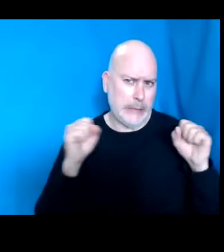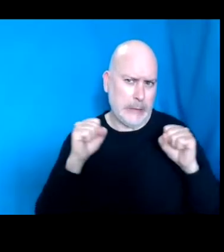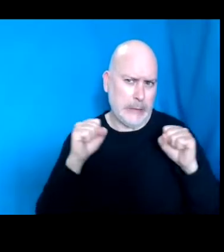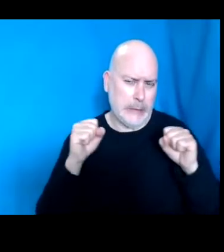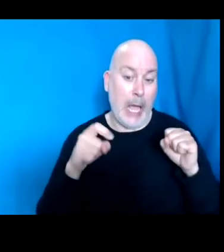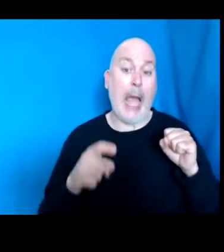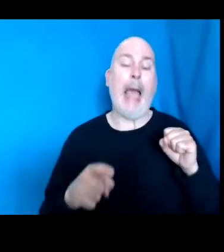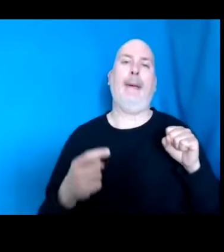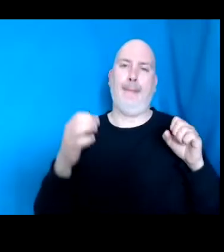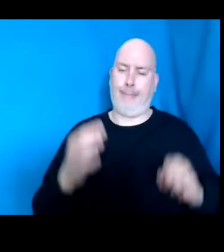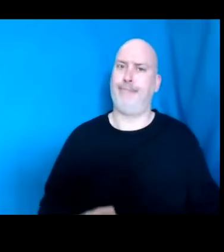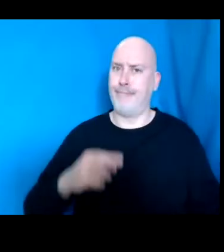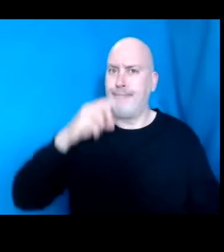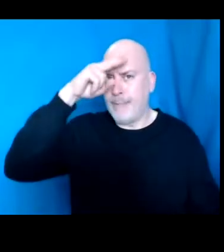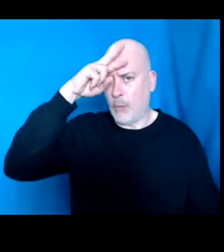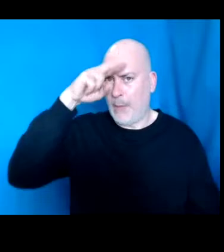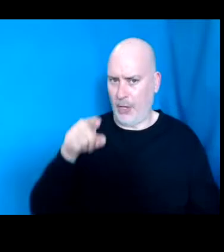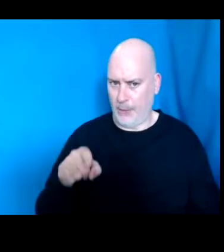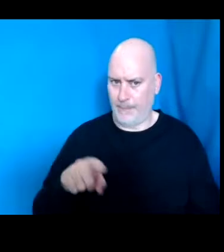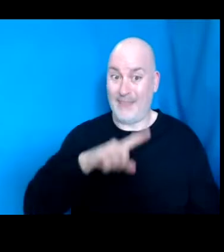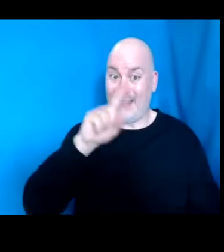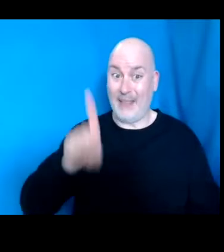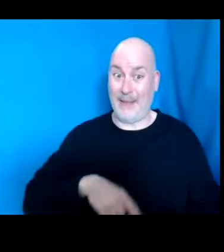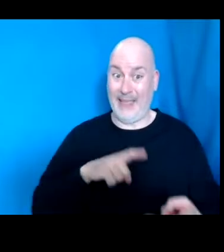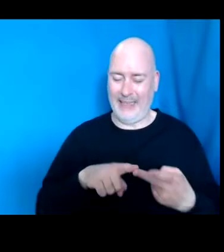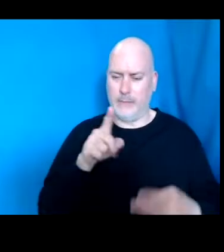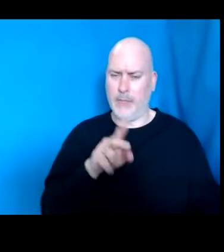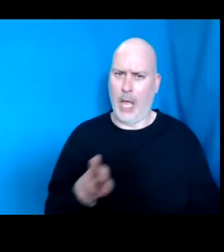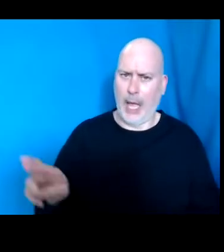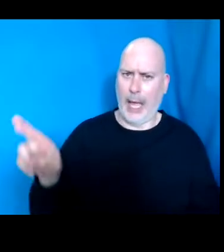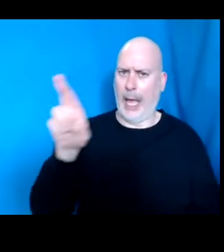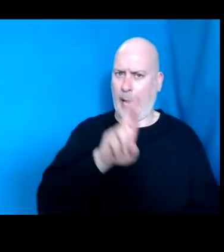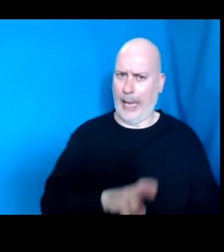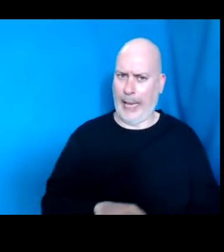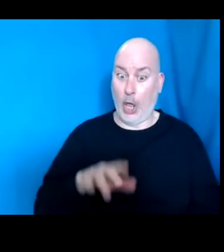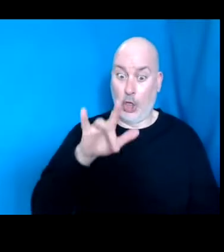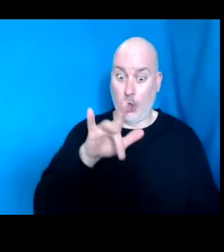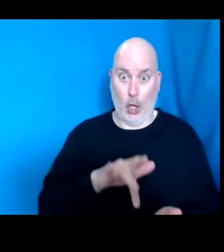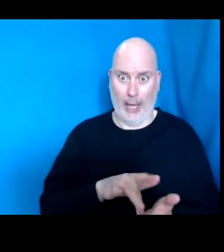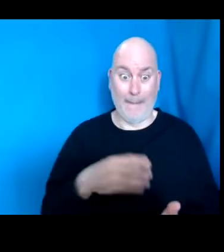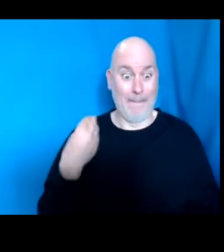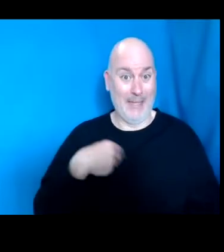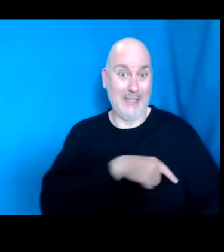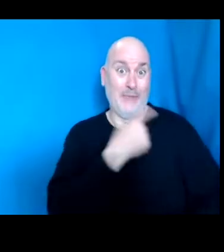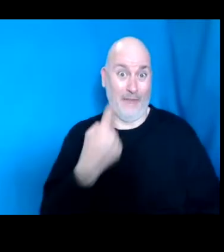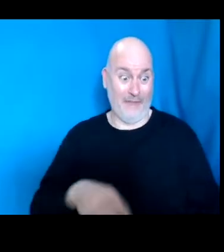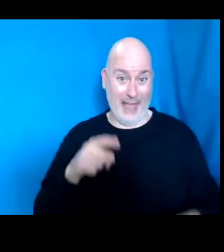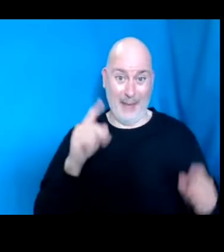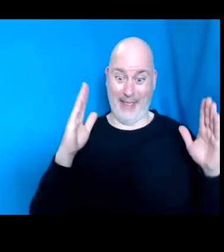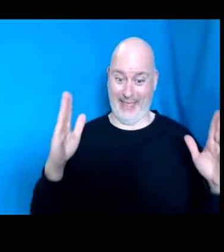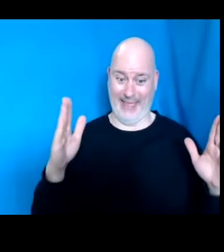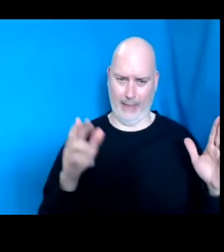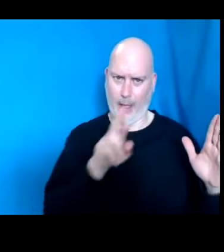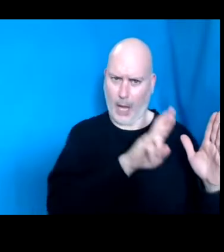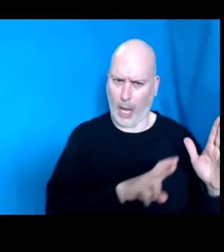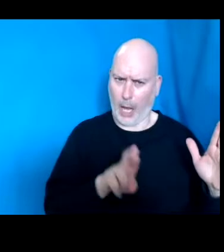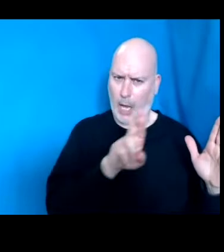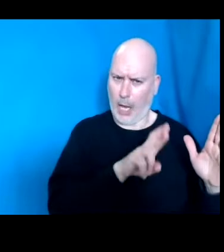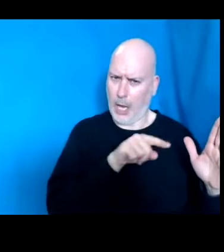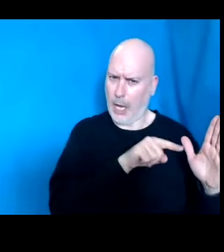que preocupar. También si se repite la convulsión en el mismo episodio de la fiebre o si la